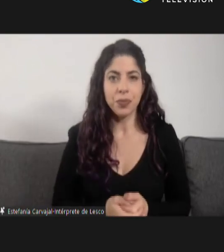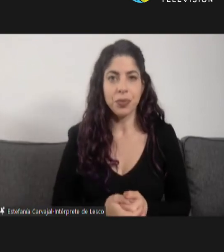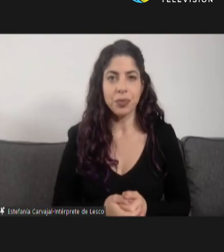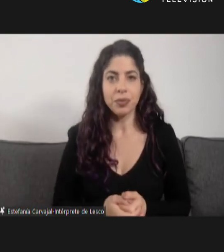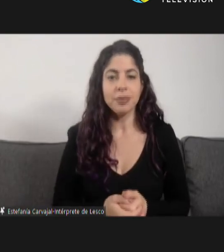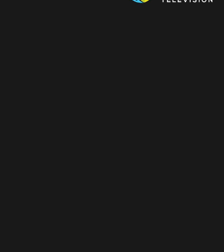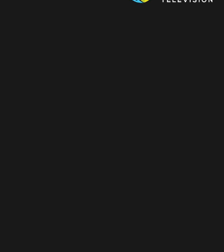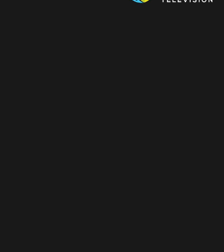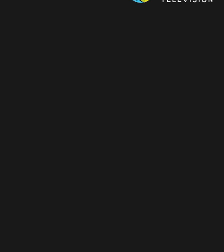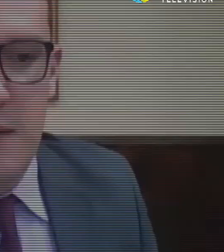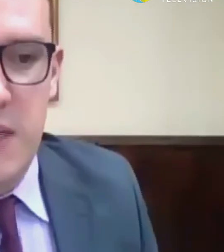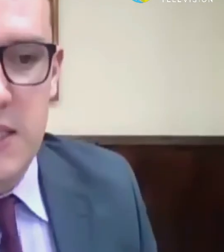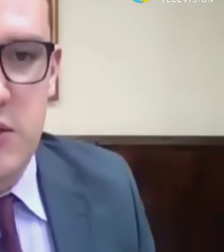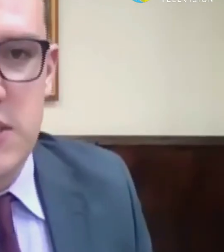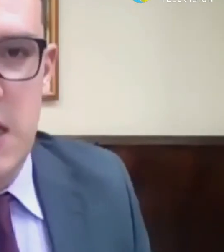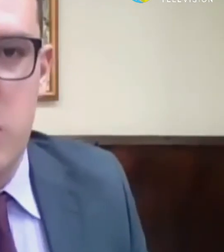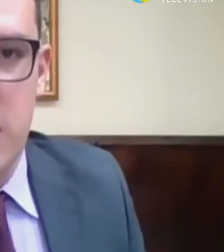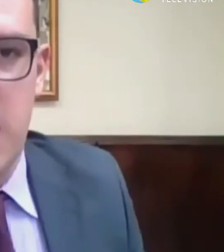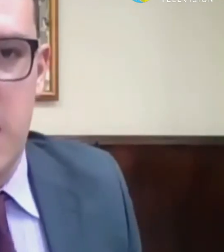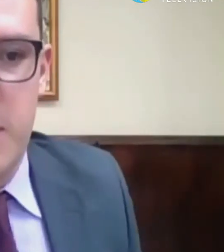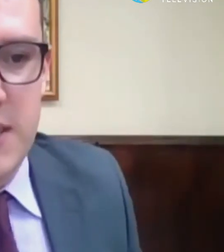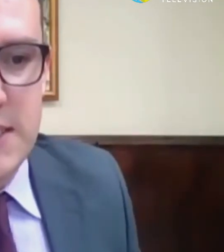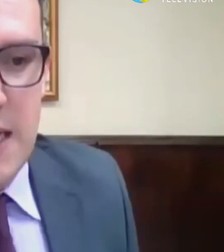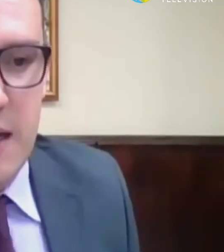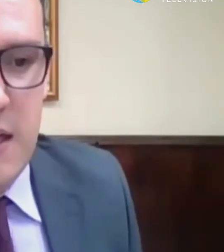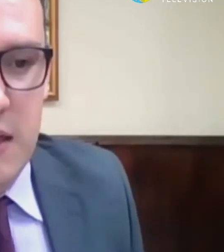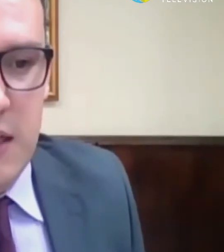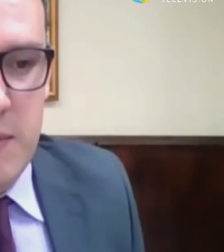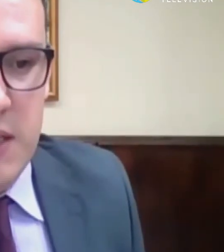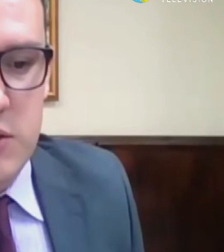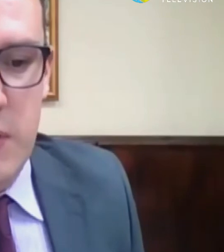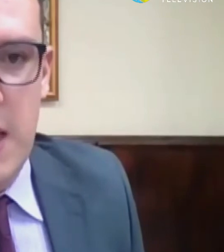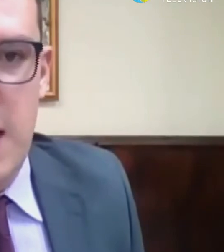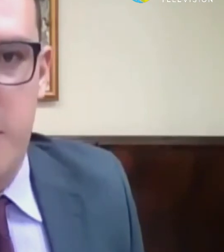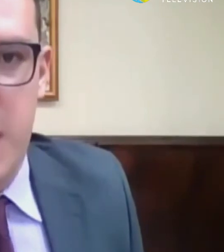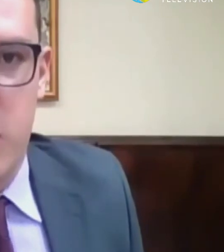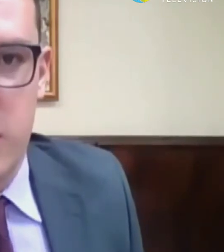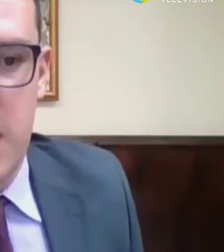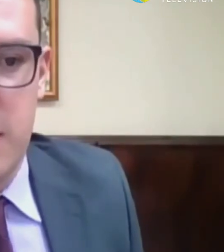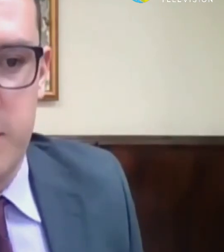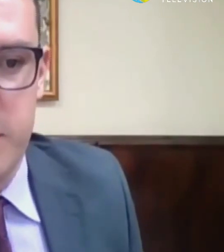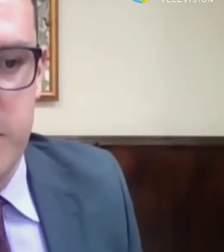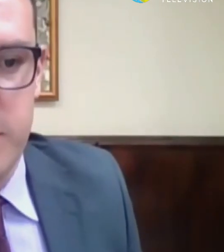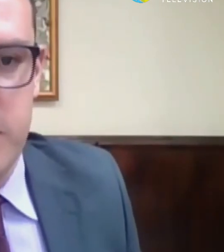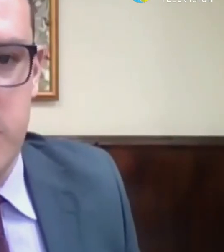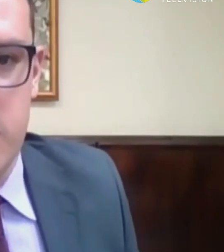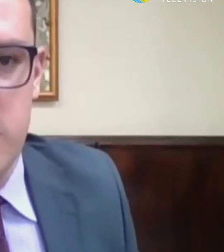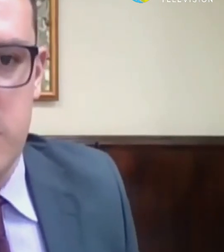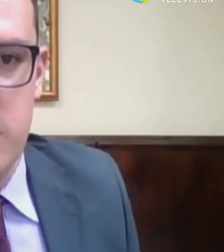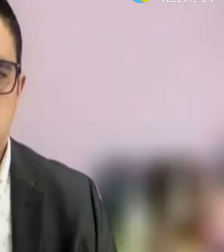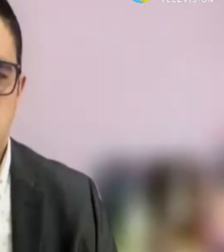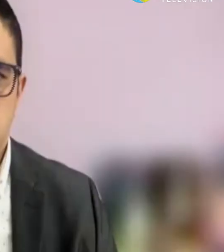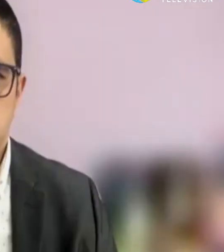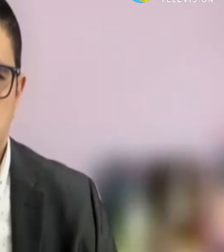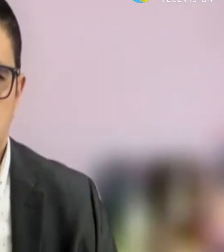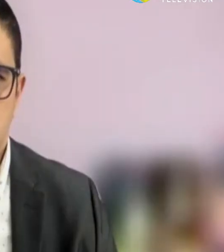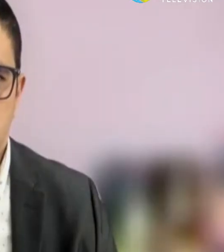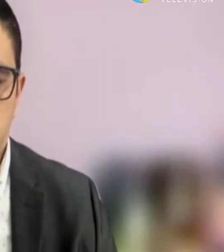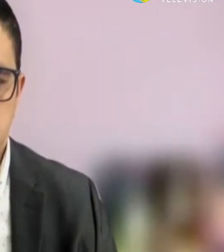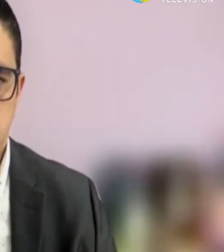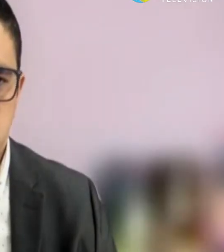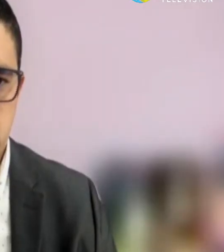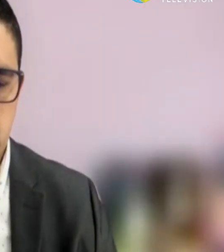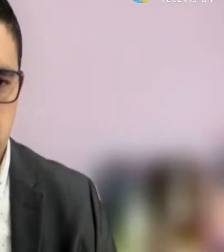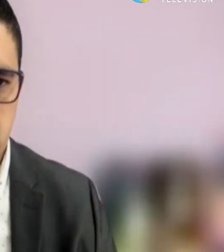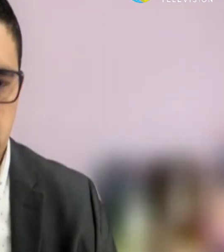Muchas gracias, doctor Macaya. El ministro de Salud quiere precisar también sobre la pregunta. Sí, con respecto a